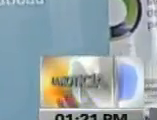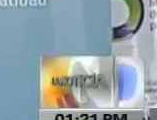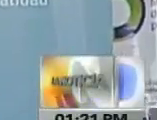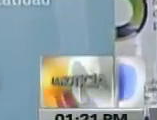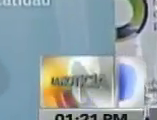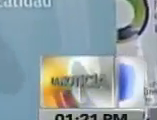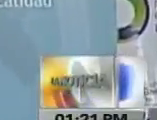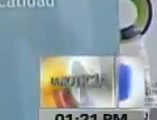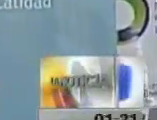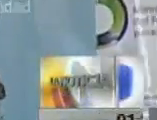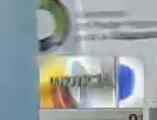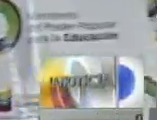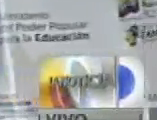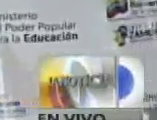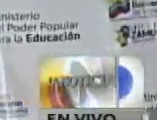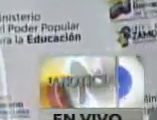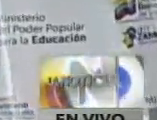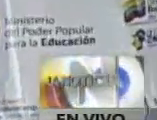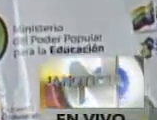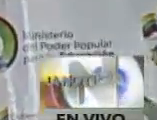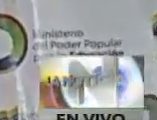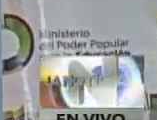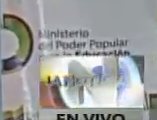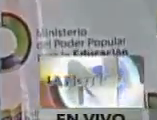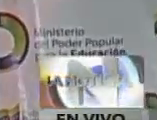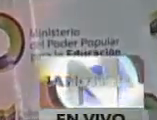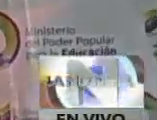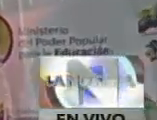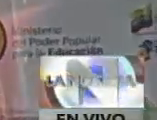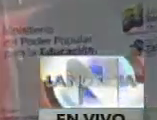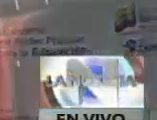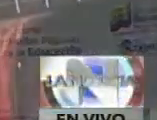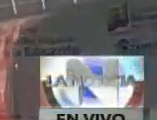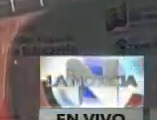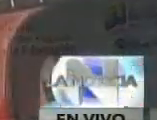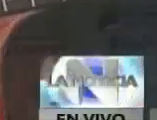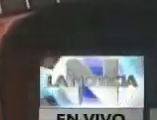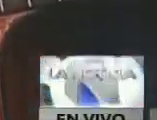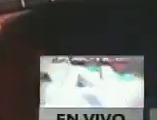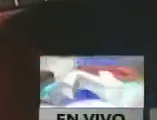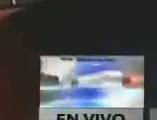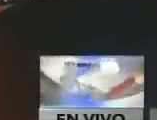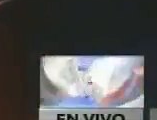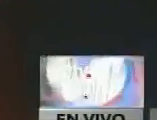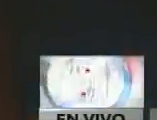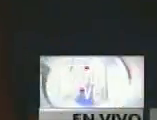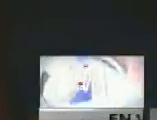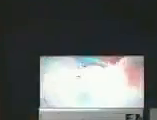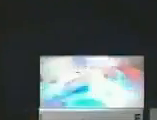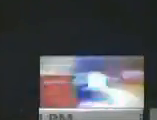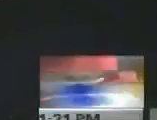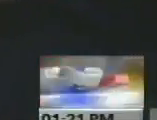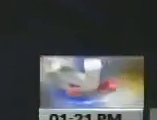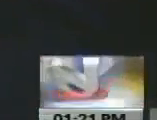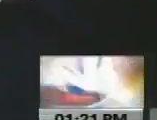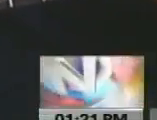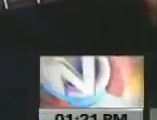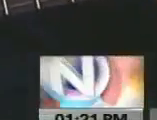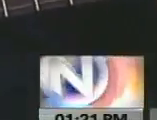ofenda. En la humanidad presente, en imagen y letra, lo creo.